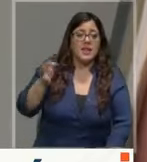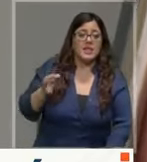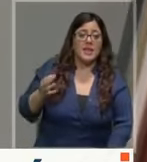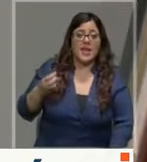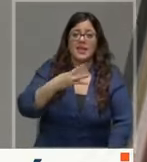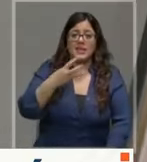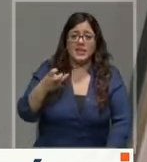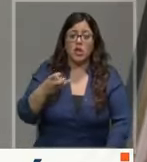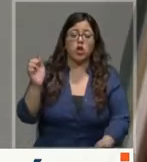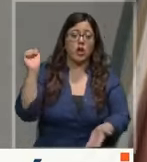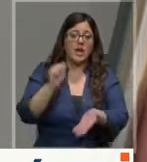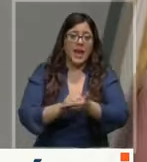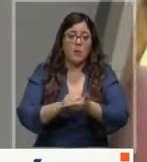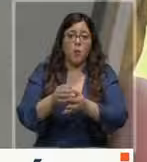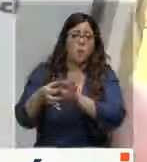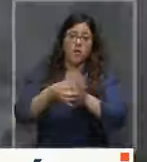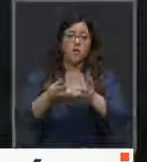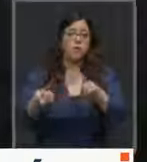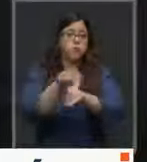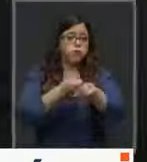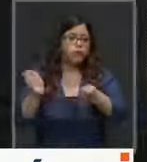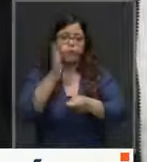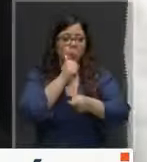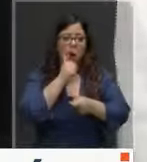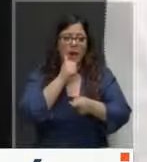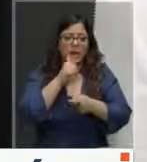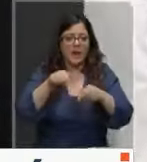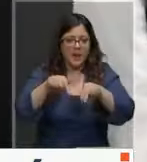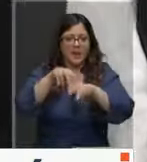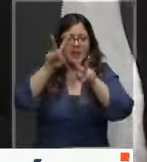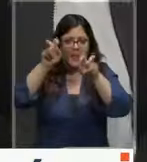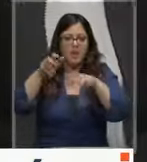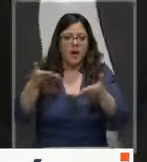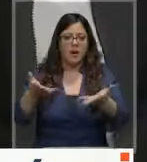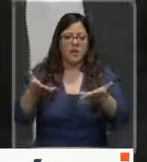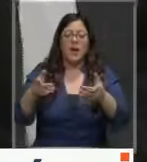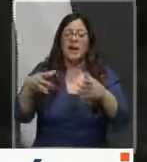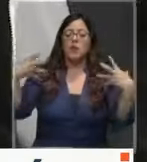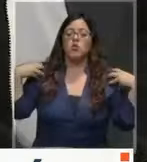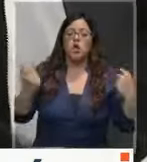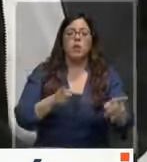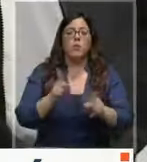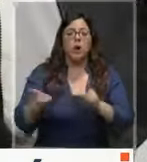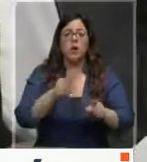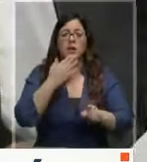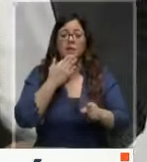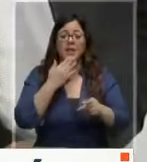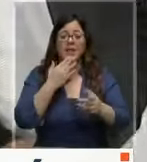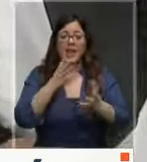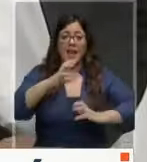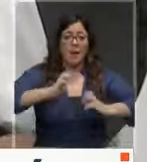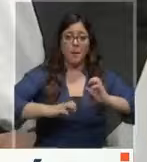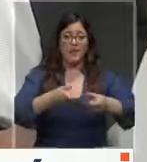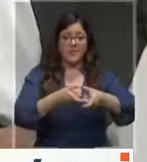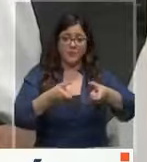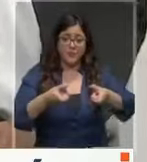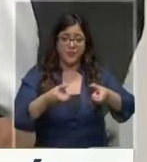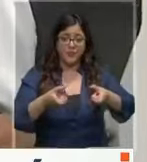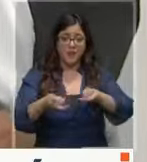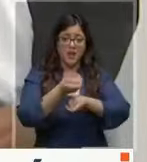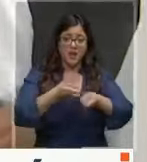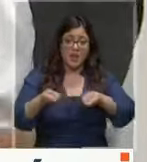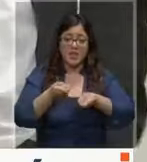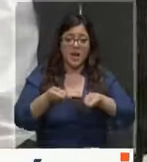no devolución del dinero de este evento. Nos parece que la responsabilidad de la productora y de la tiquetera es clara en orden